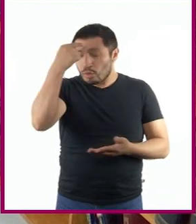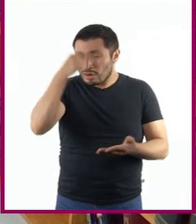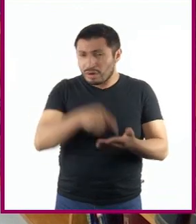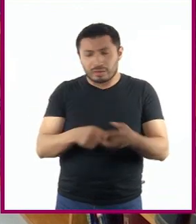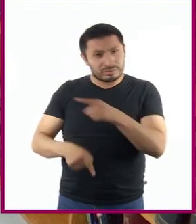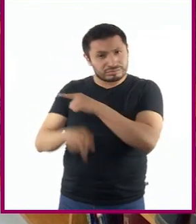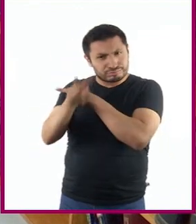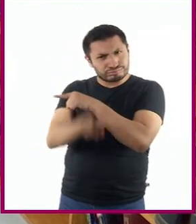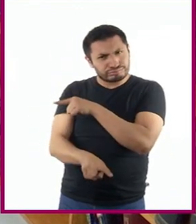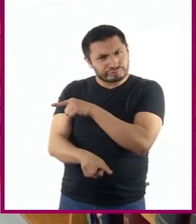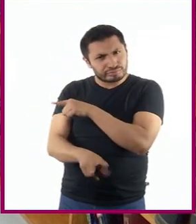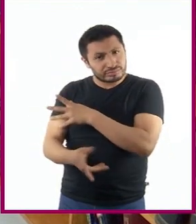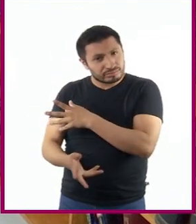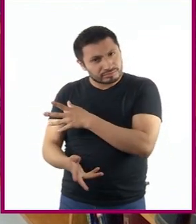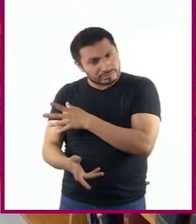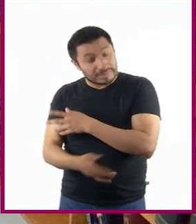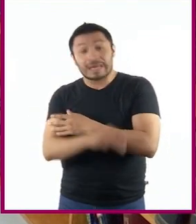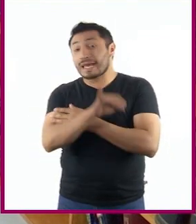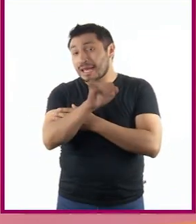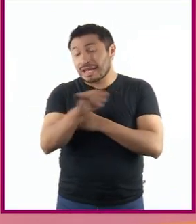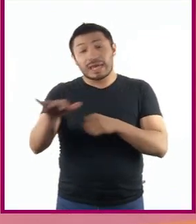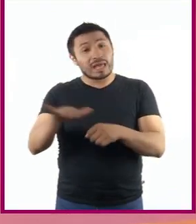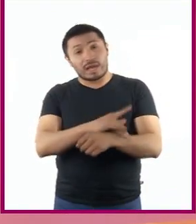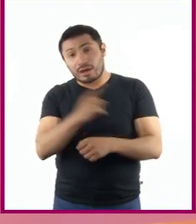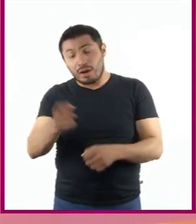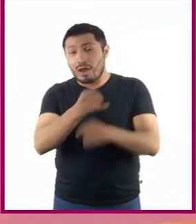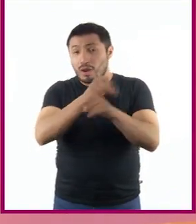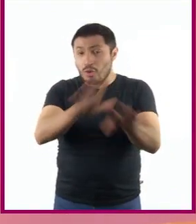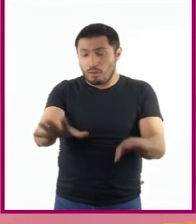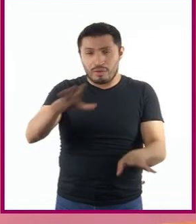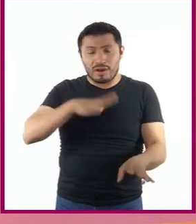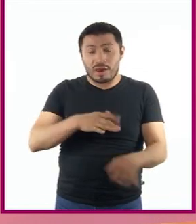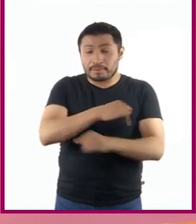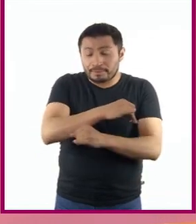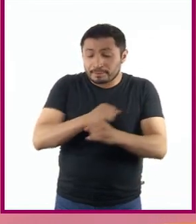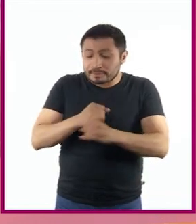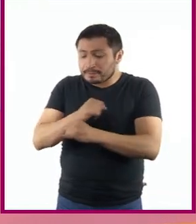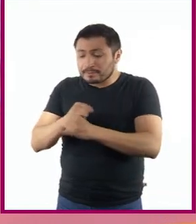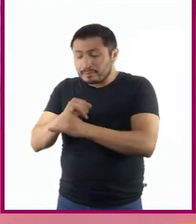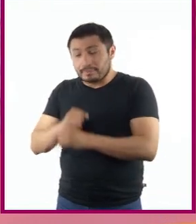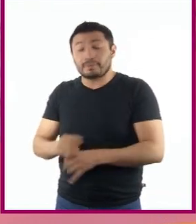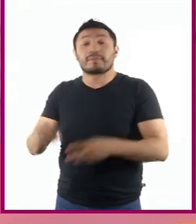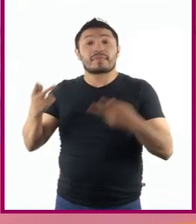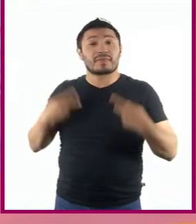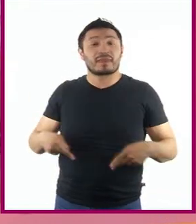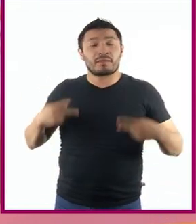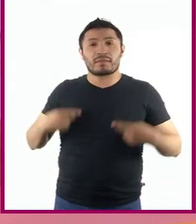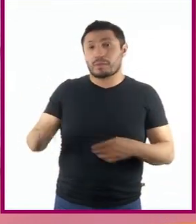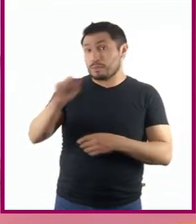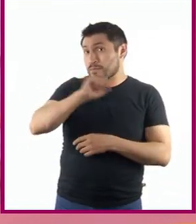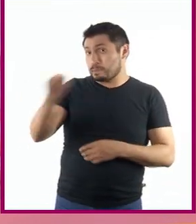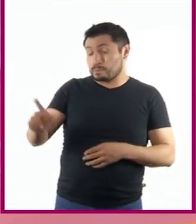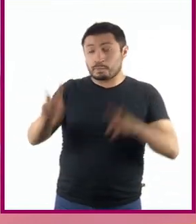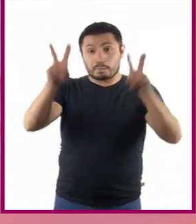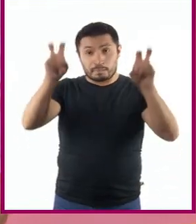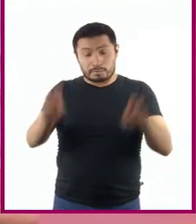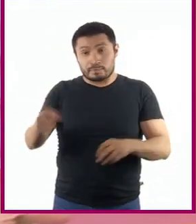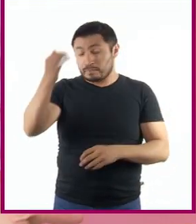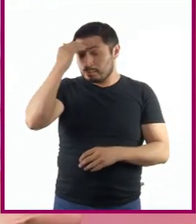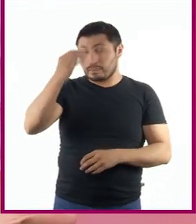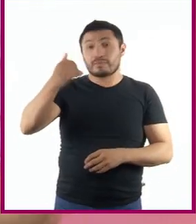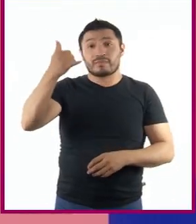Sí, profesora, porque la información está siendo respaldada por una persona que es experta en el tema y que ha publicado